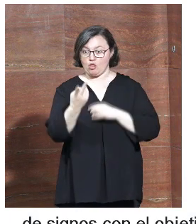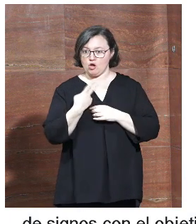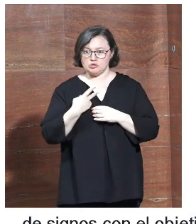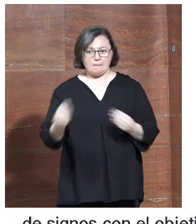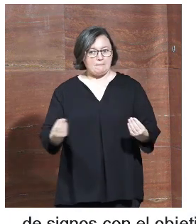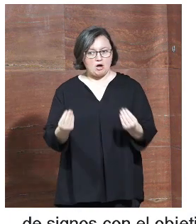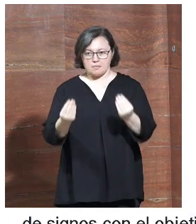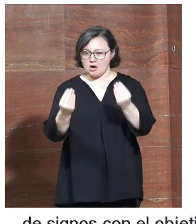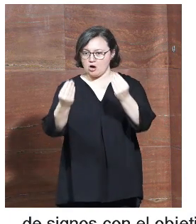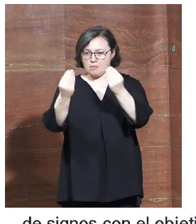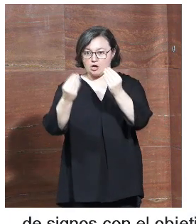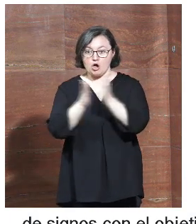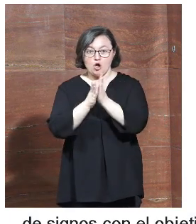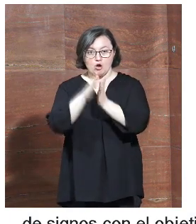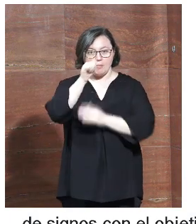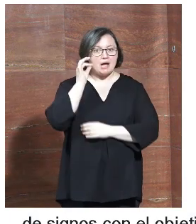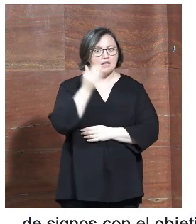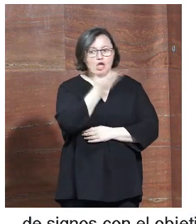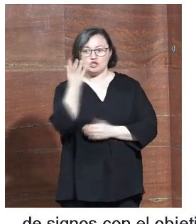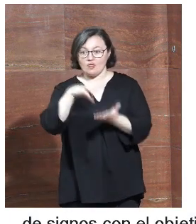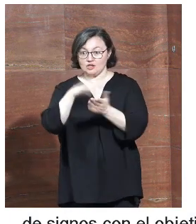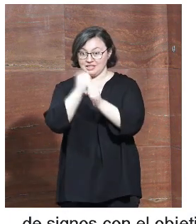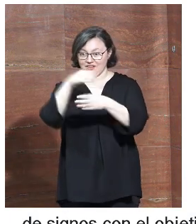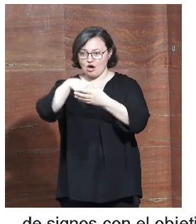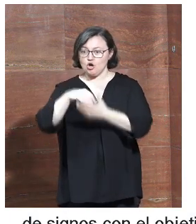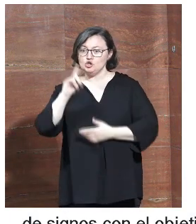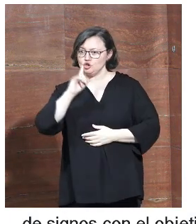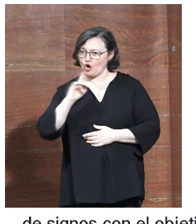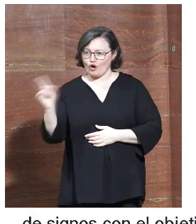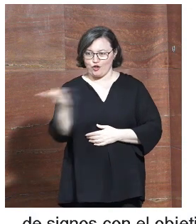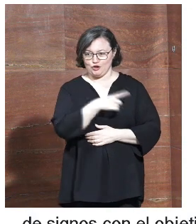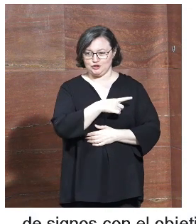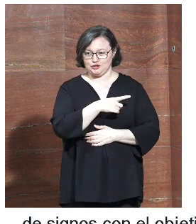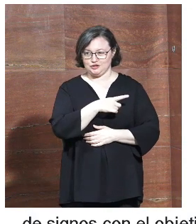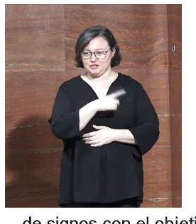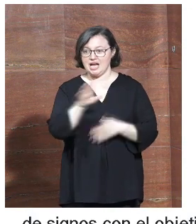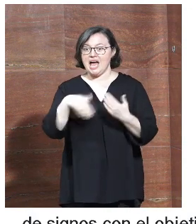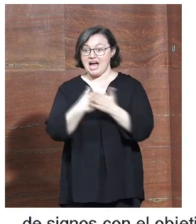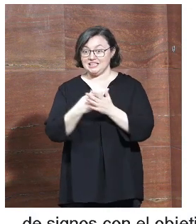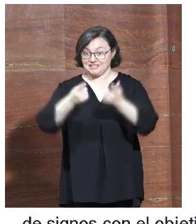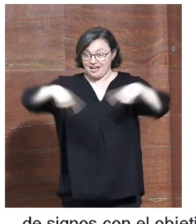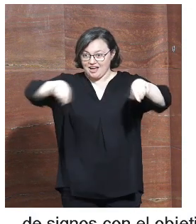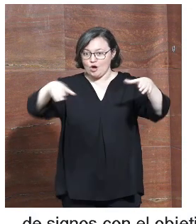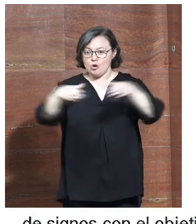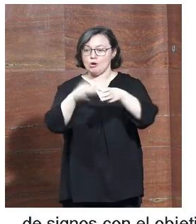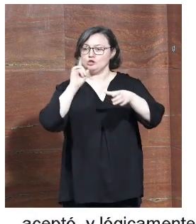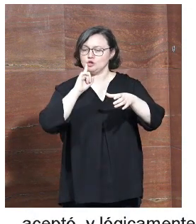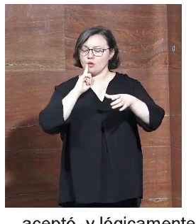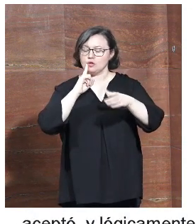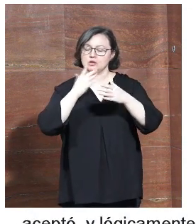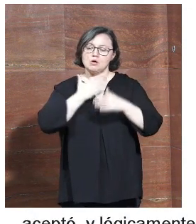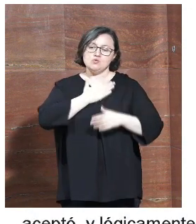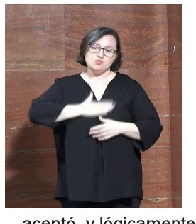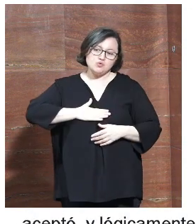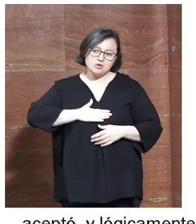mucho. Mis compañeros en ese centro de trabajo eran sordos, incluso ellos estaban muy